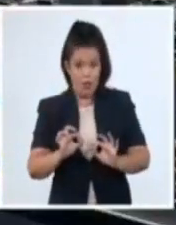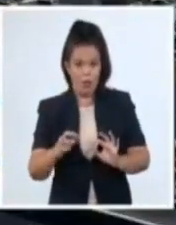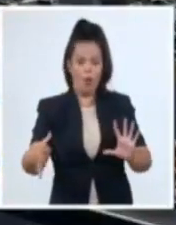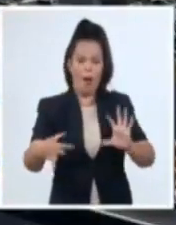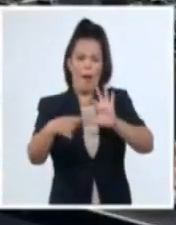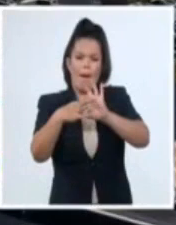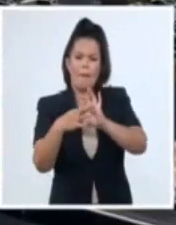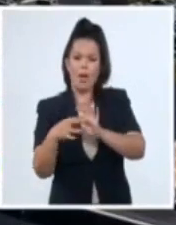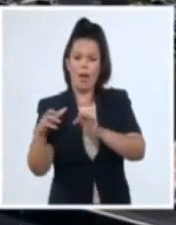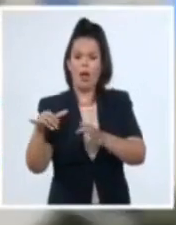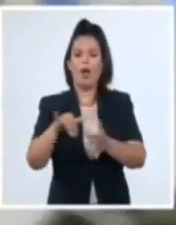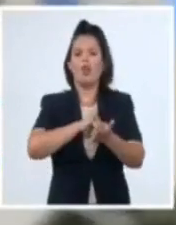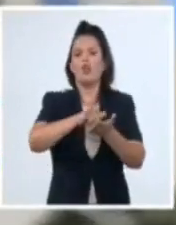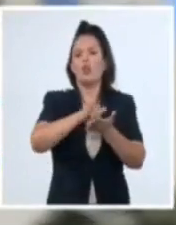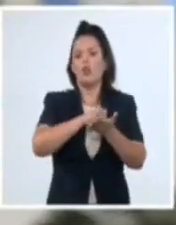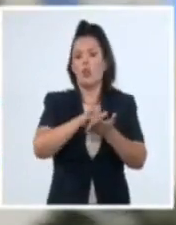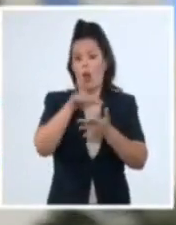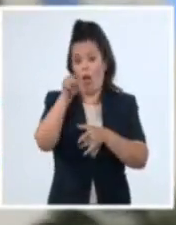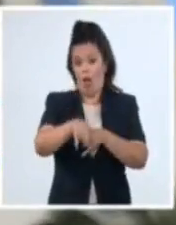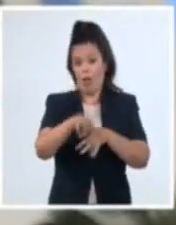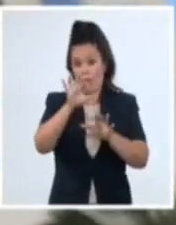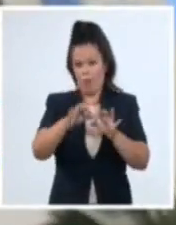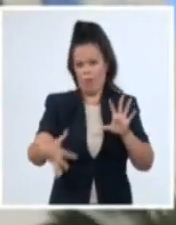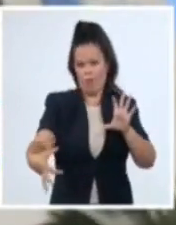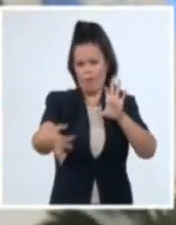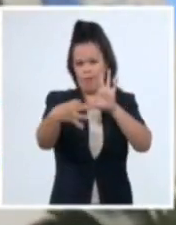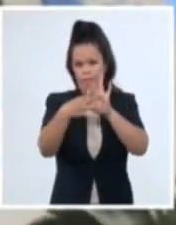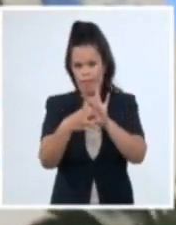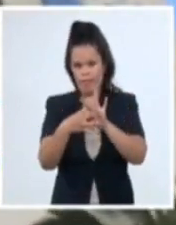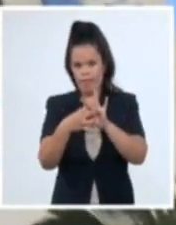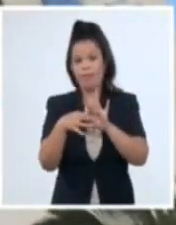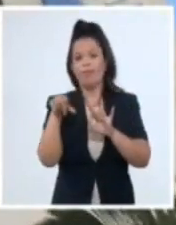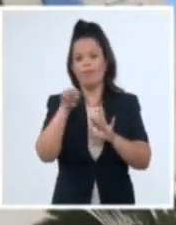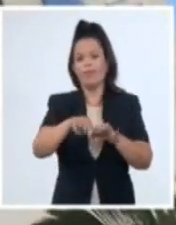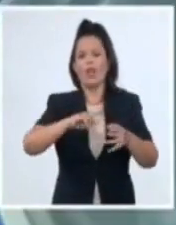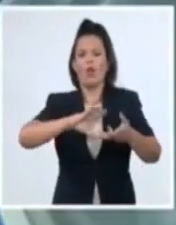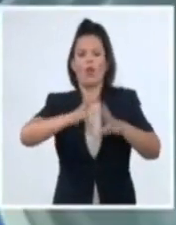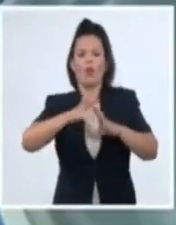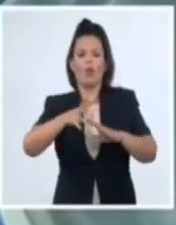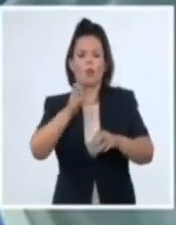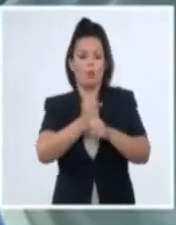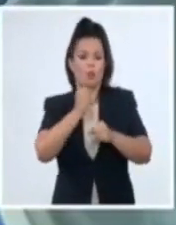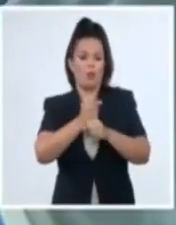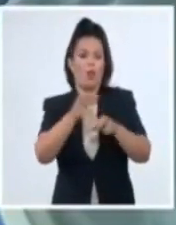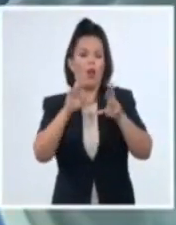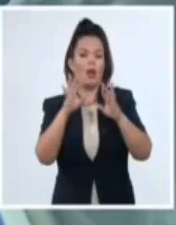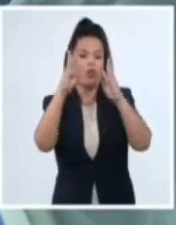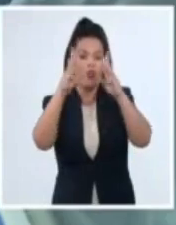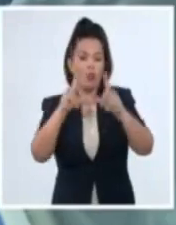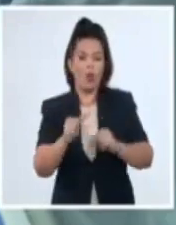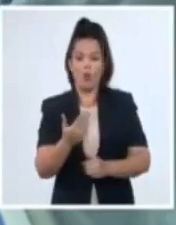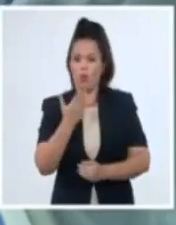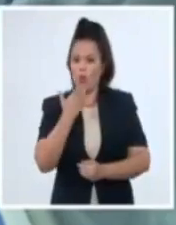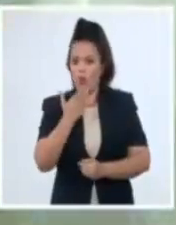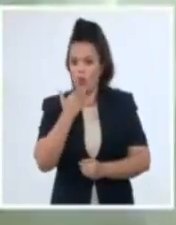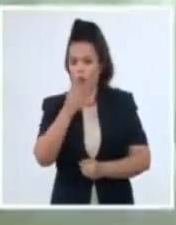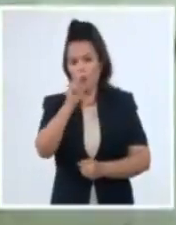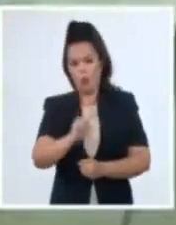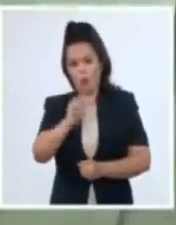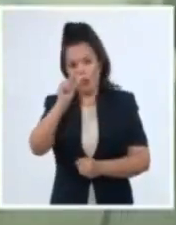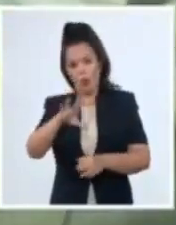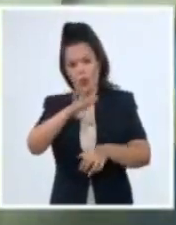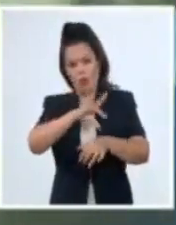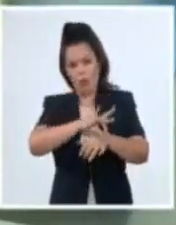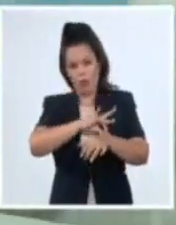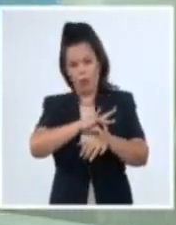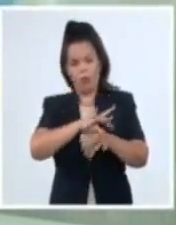York, de conjunto con el Centro de Inmunología Molecular, una alianza que ya cuenta con resultados en pacientes oncológicos de ambas